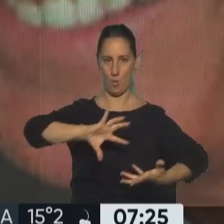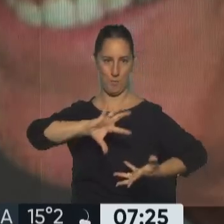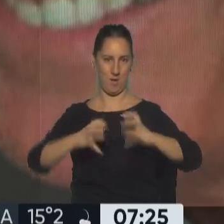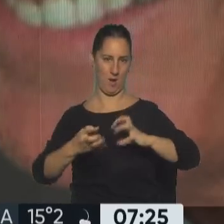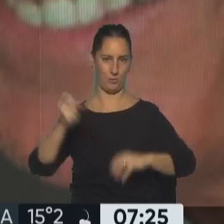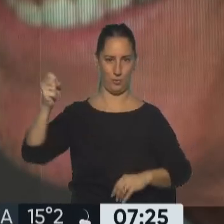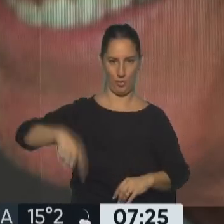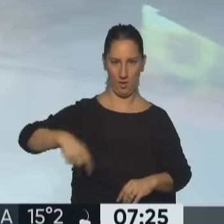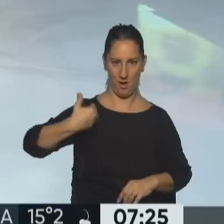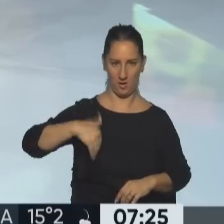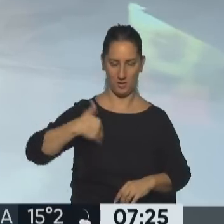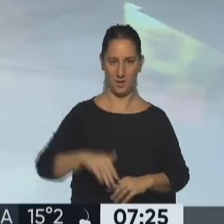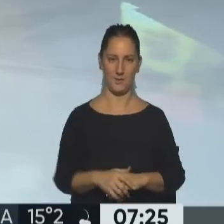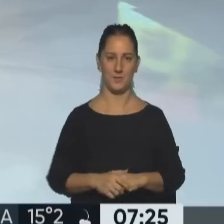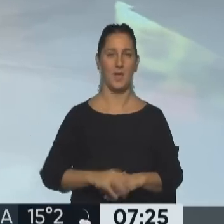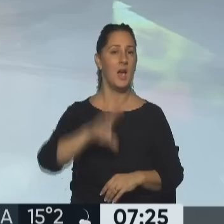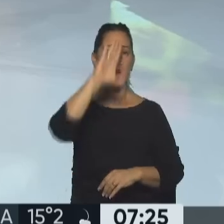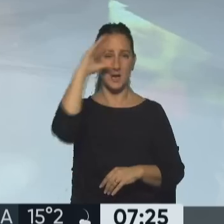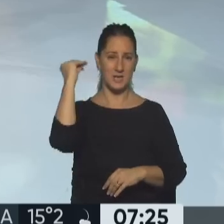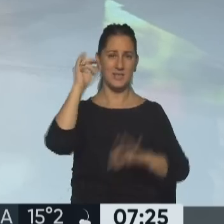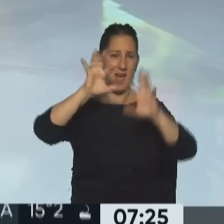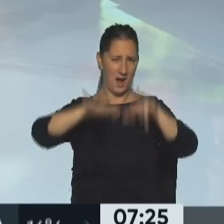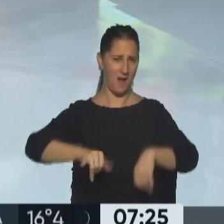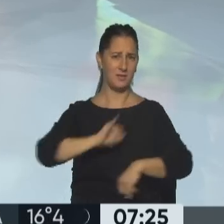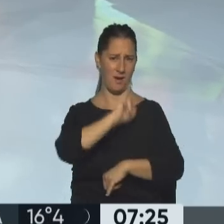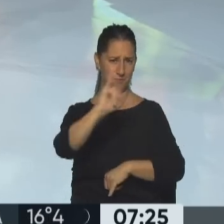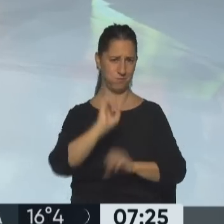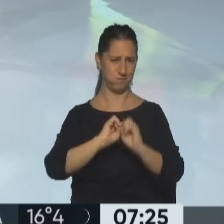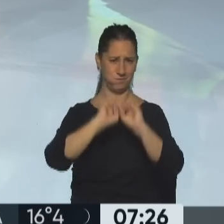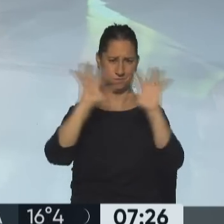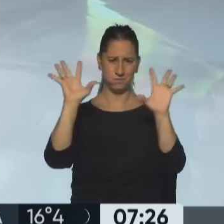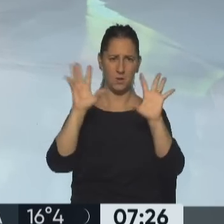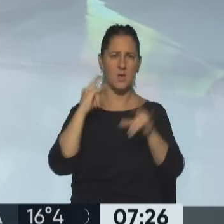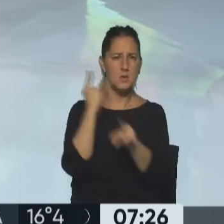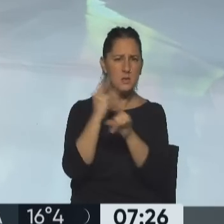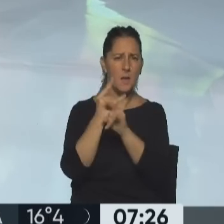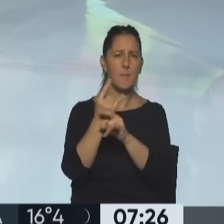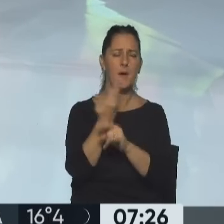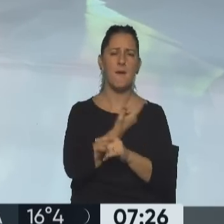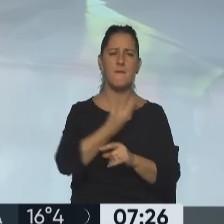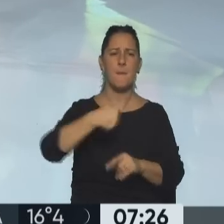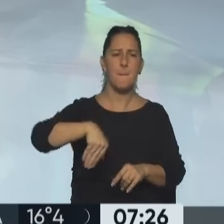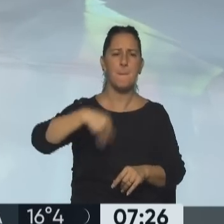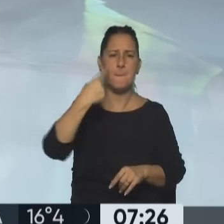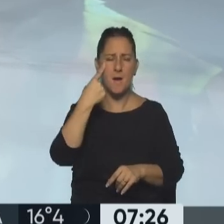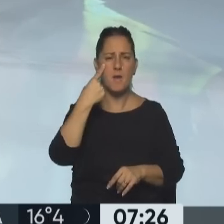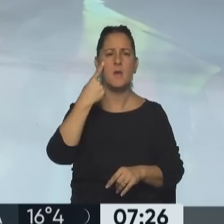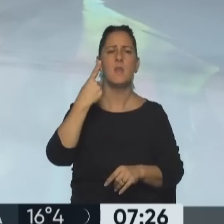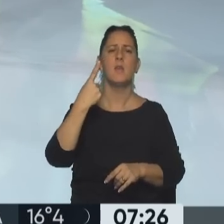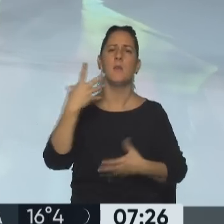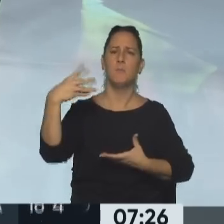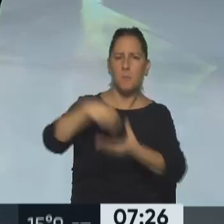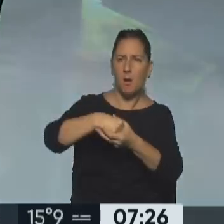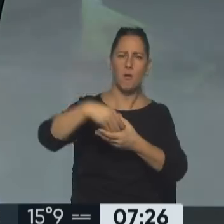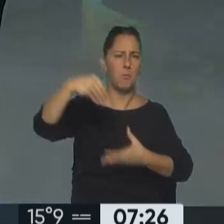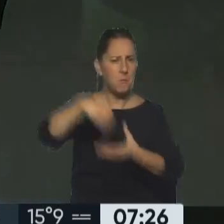en la Bueno, Argentina, ¿no? Cristina Fernández de Kirchner lo dejó bien claro en su carta, ¿no? Diciendo de la injerencia permanente como uno de los problemas recurrentes que tiene Argentina en